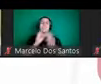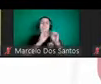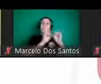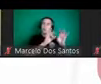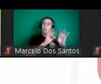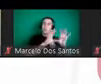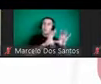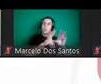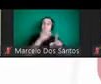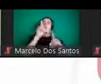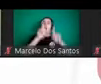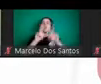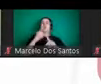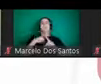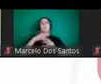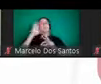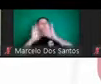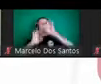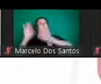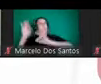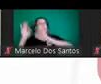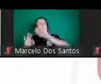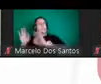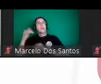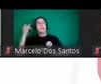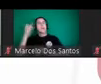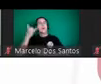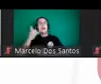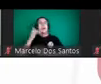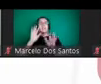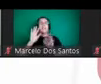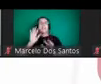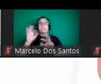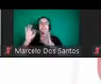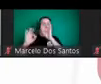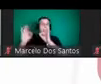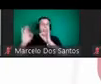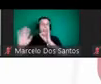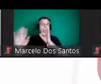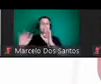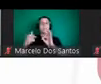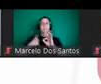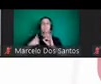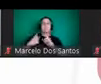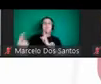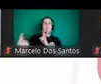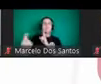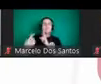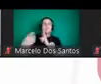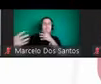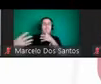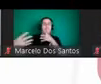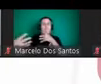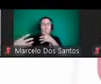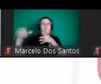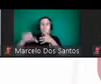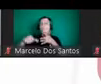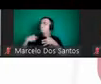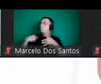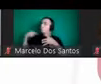o sea, hay un intermediario que nos ayuda a encontrar o aplicar los apoyos,